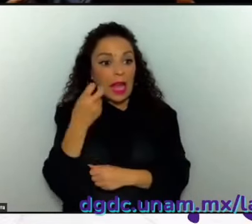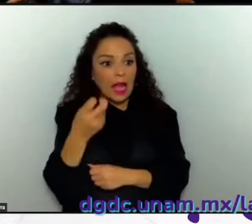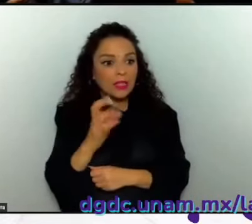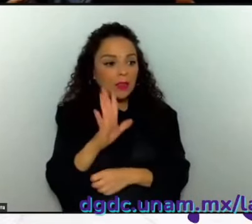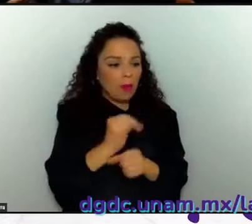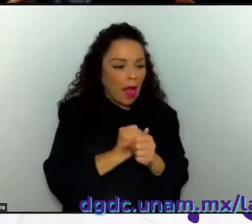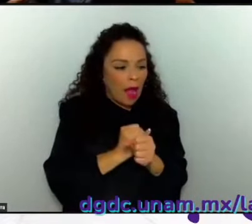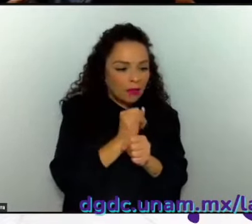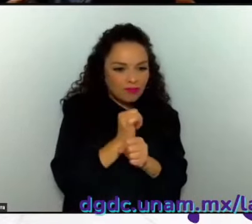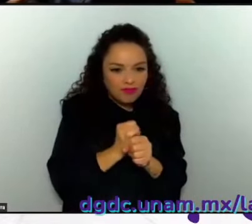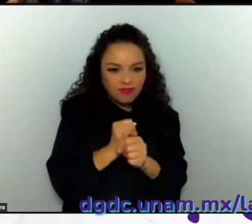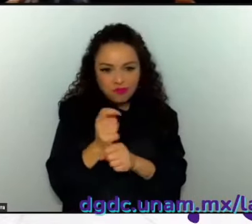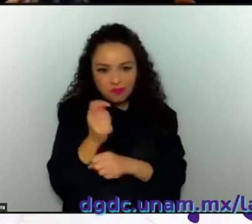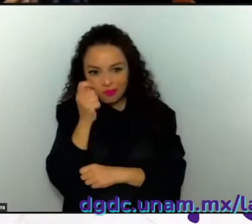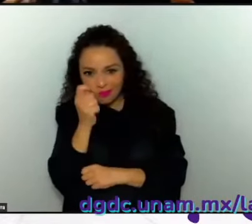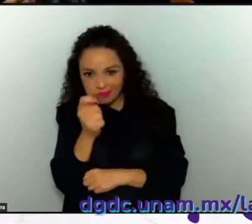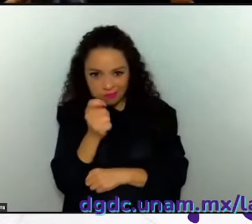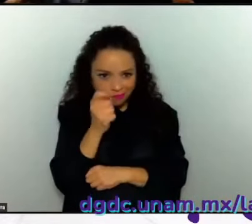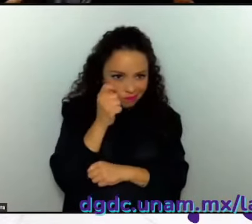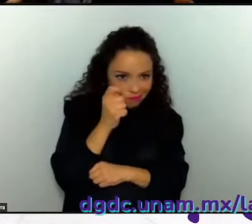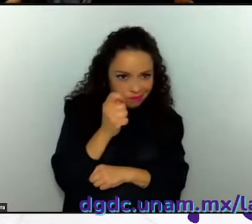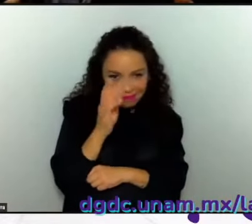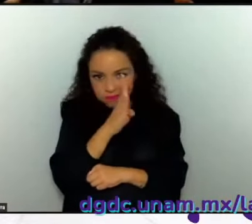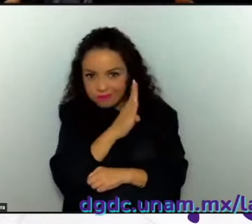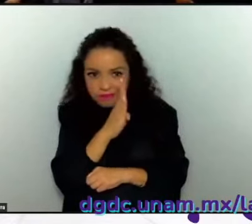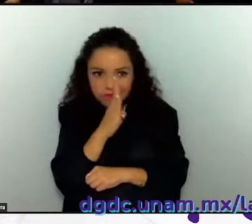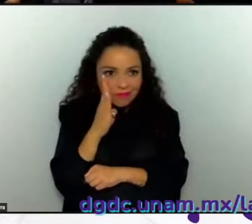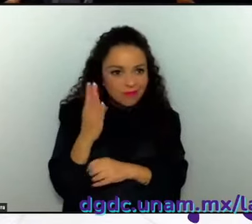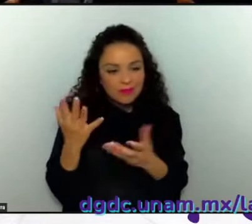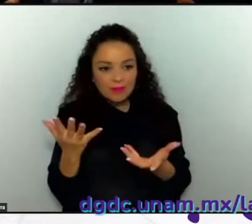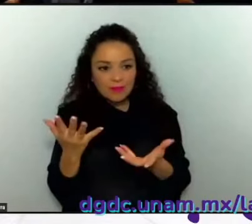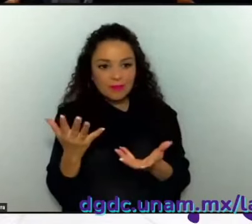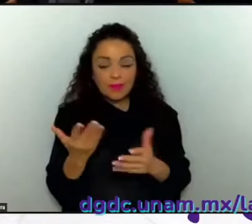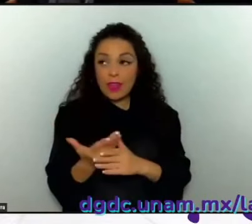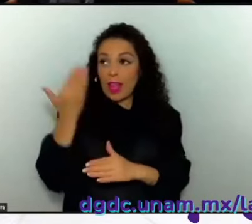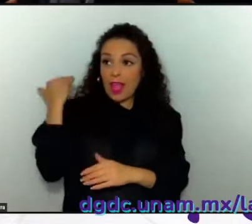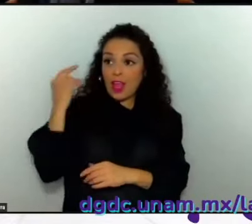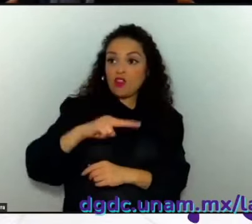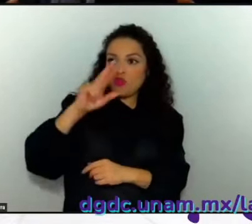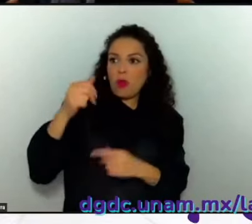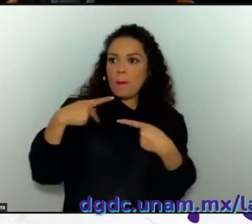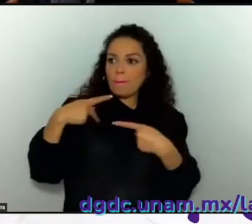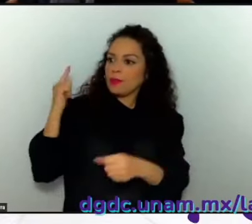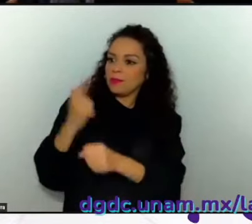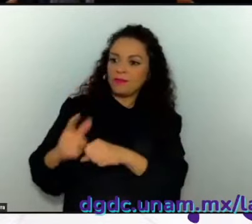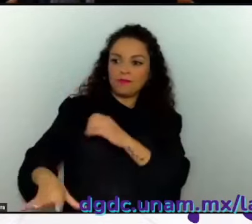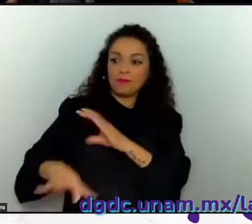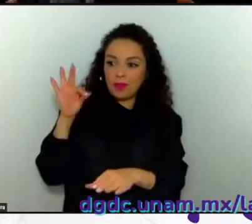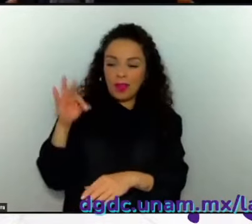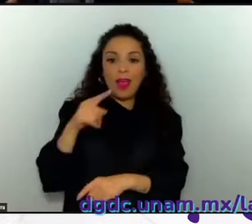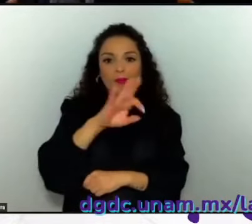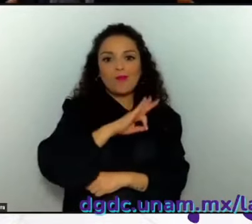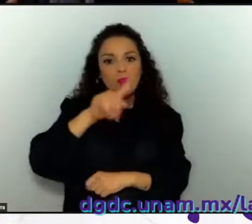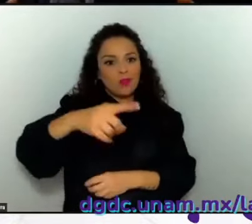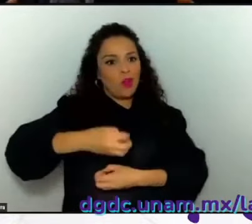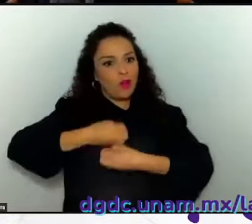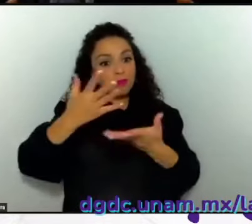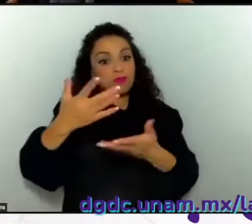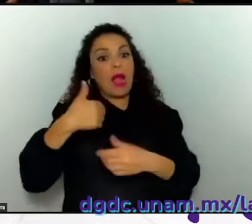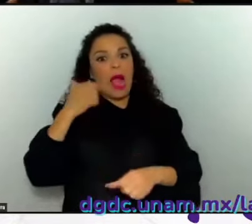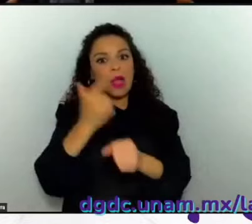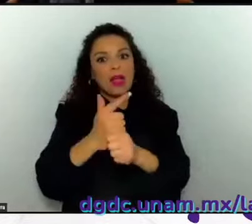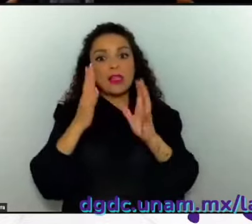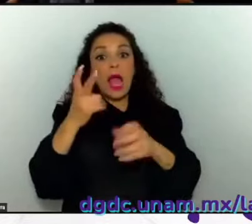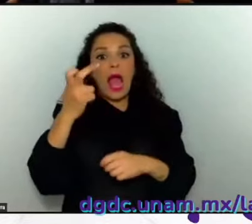o investigador que sea capaz de desvelar algo que nunca nadie ha encontrado. Eso fue el concepto que a mí más me impactó sobre la